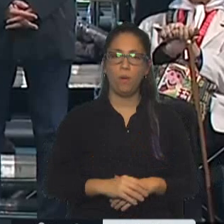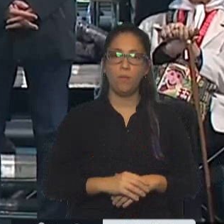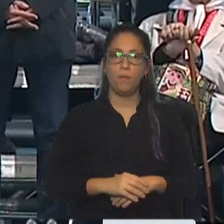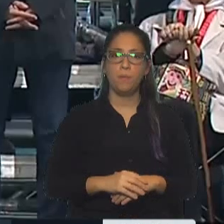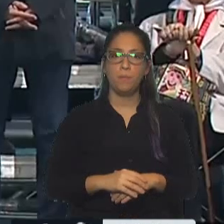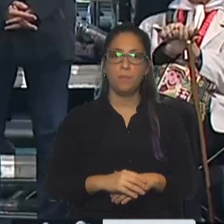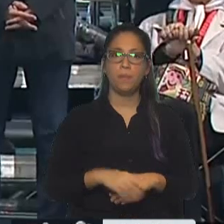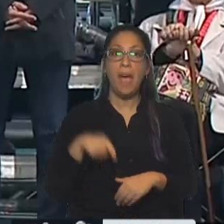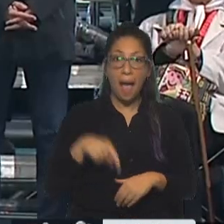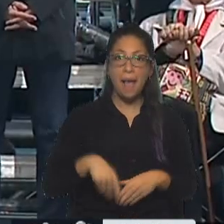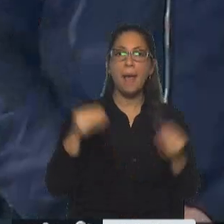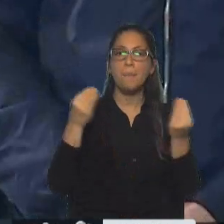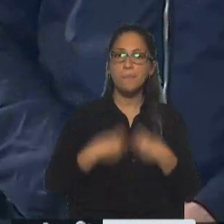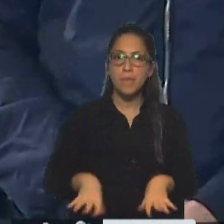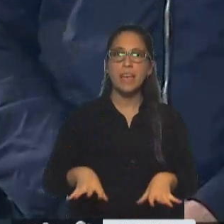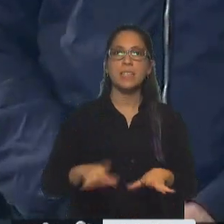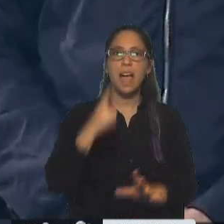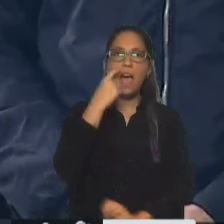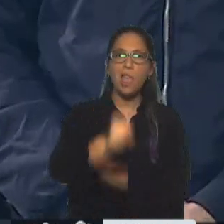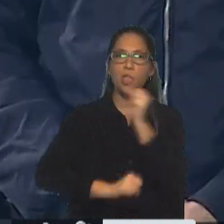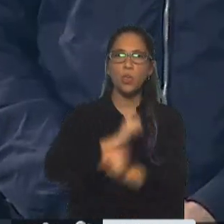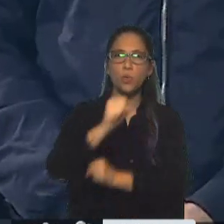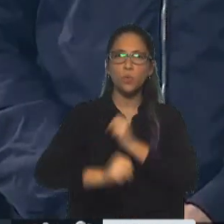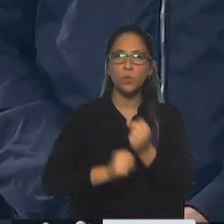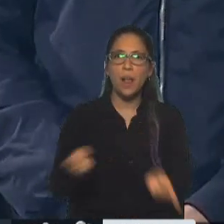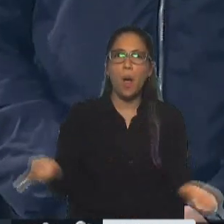y comienza un proceso de reindustrialización,